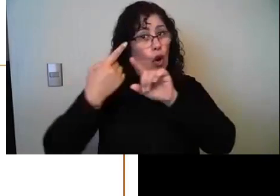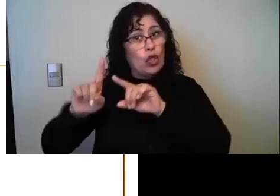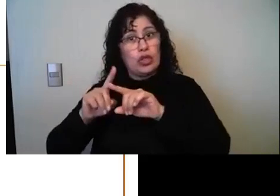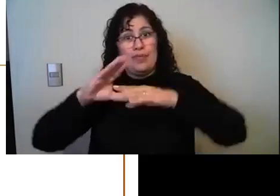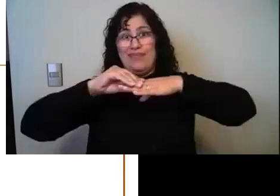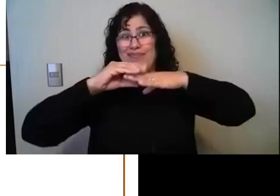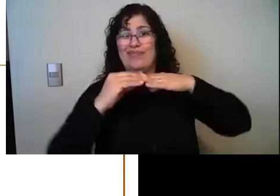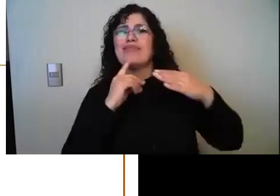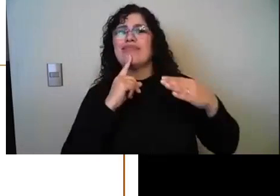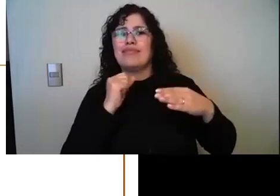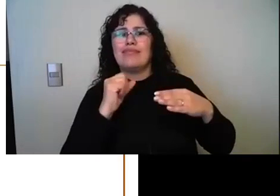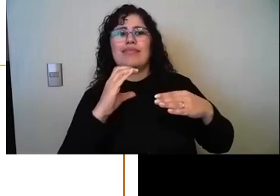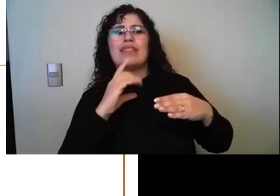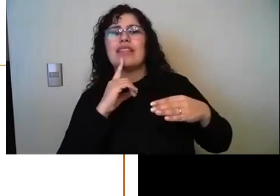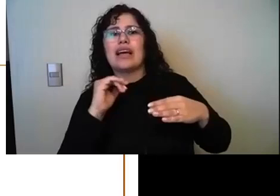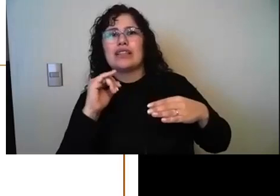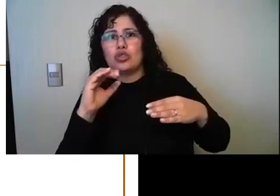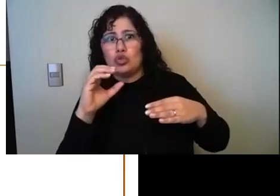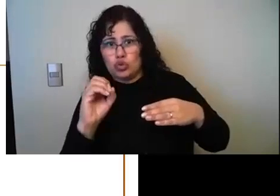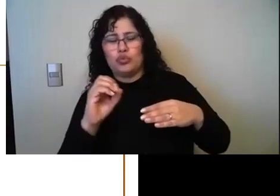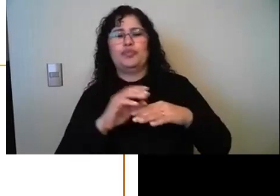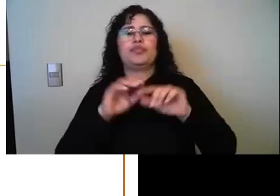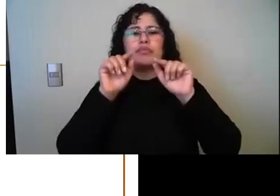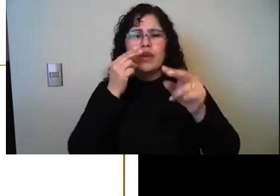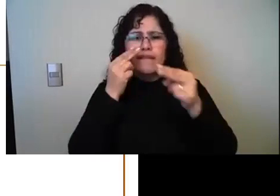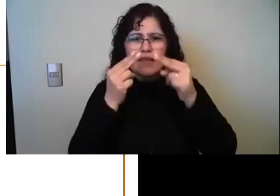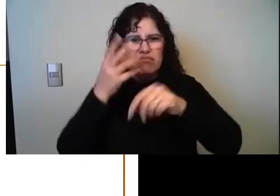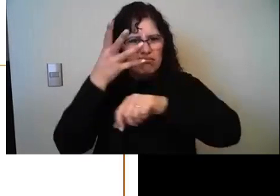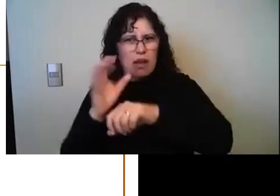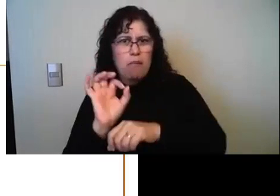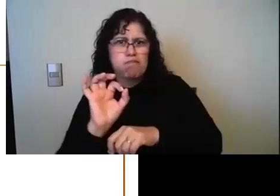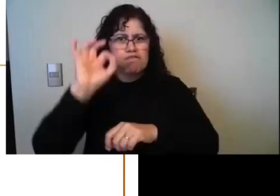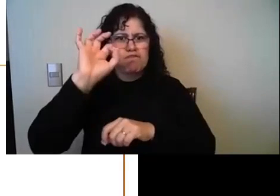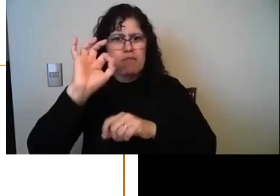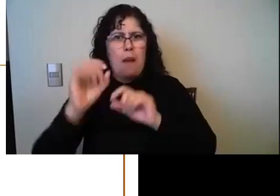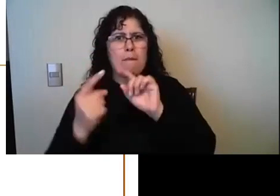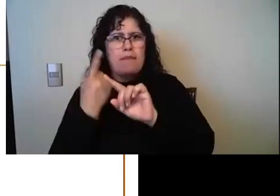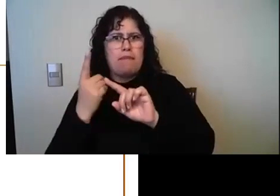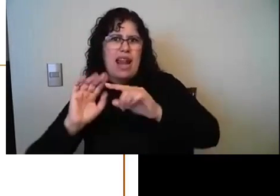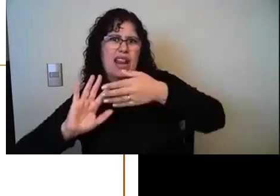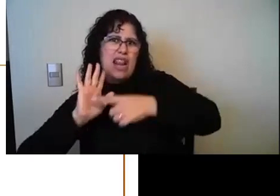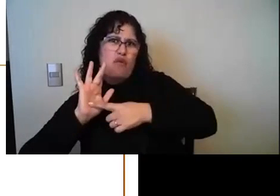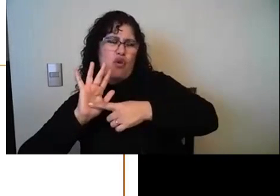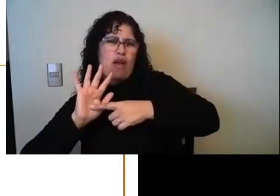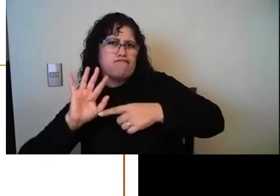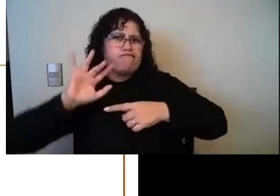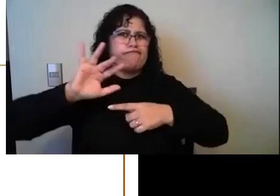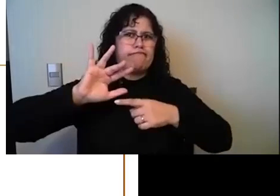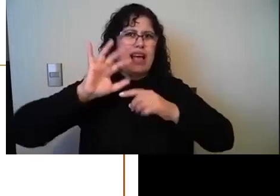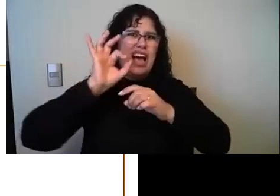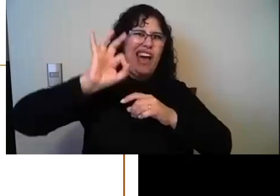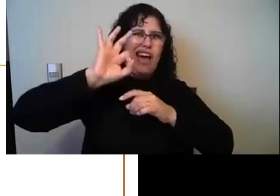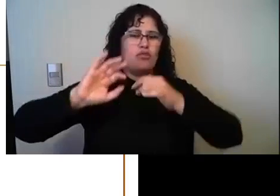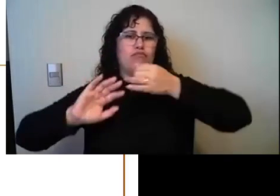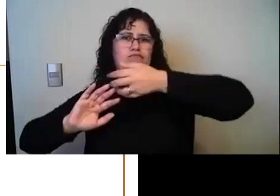neurona en el ganglio, y habíamos visto que no había una neurona a nivel